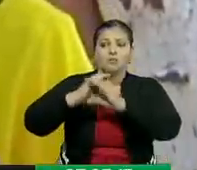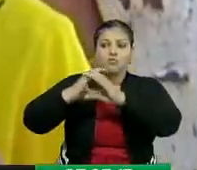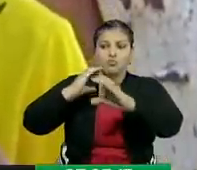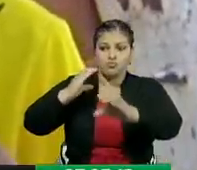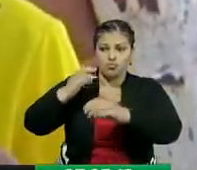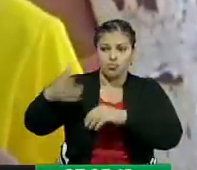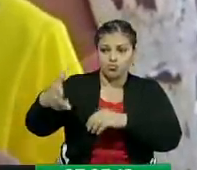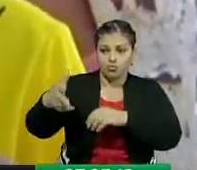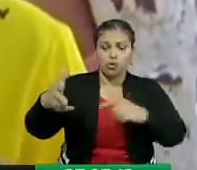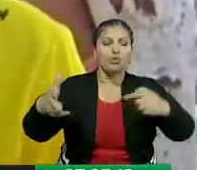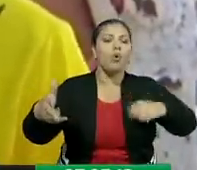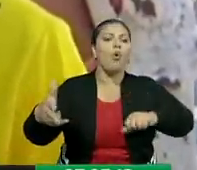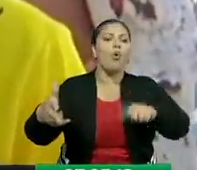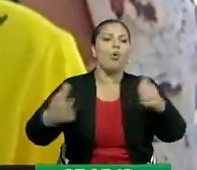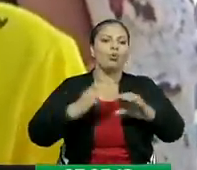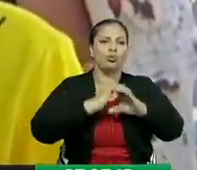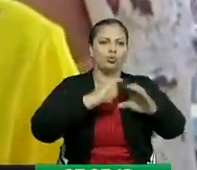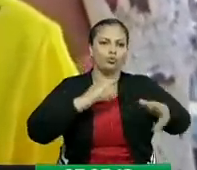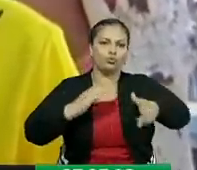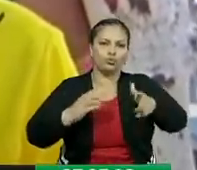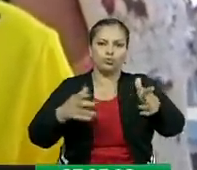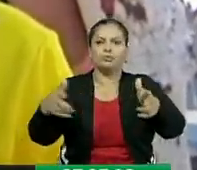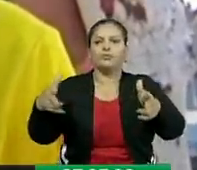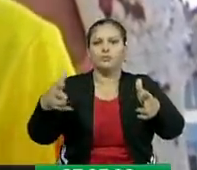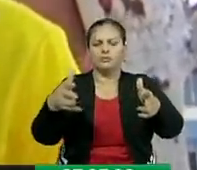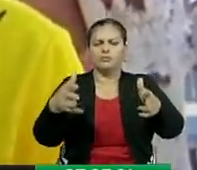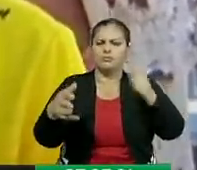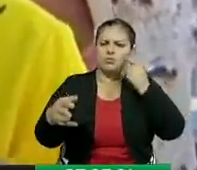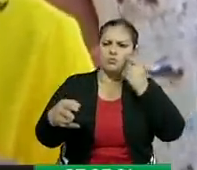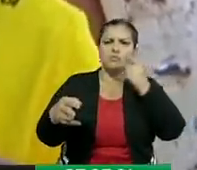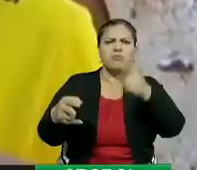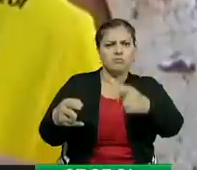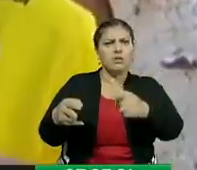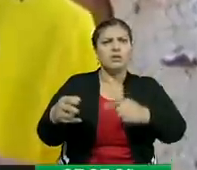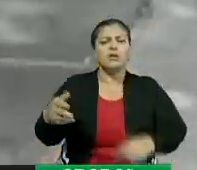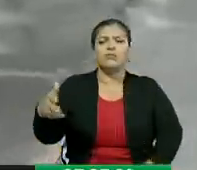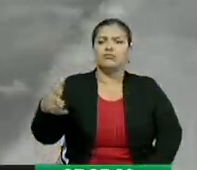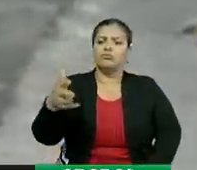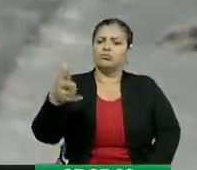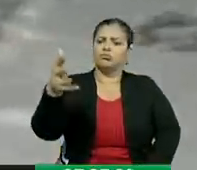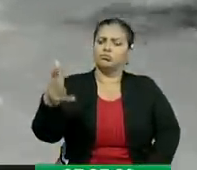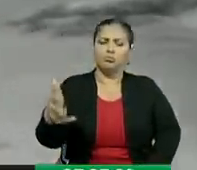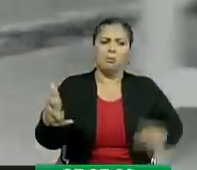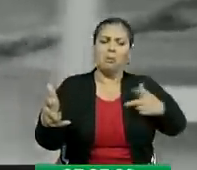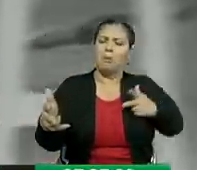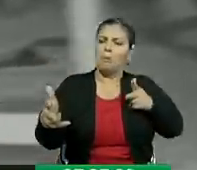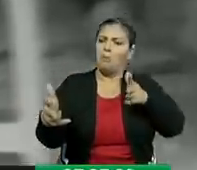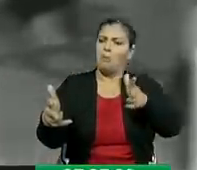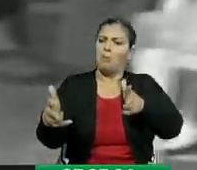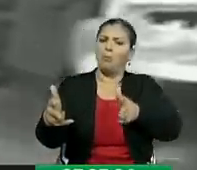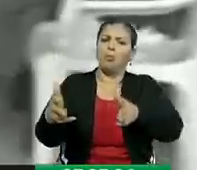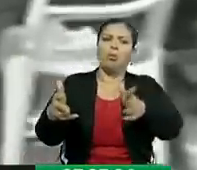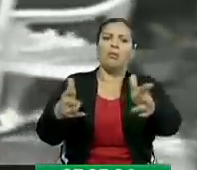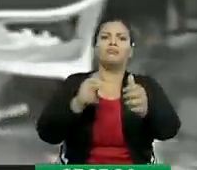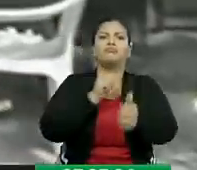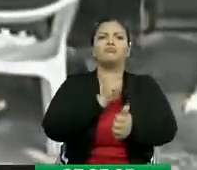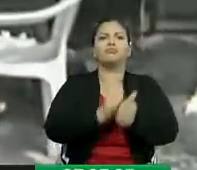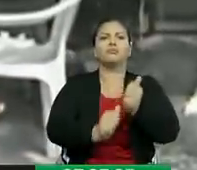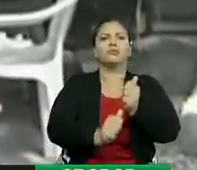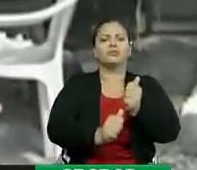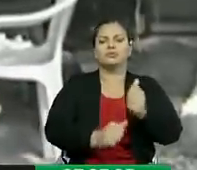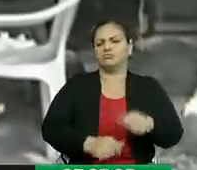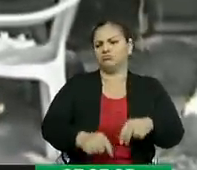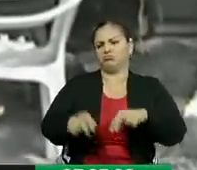nosotros no, ellos estaban parqueados y nosotros pasamos. Y después pasó la desgracia. Miguel dejó a un niño de 5 años, aunque